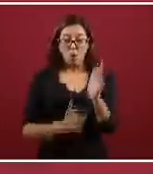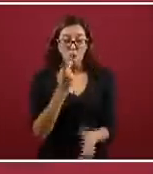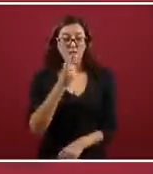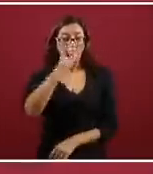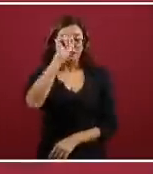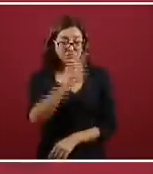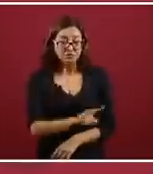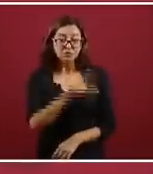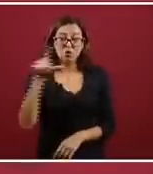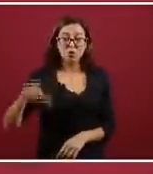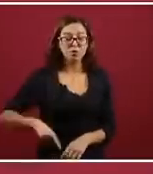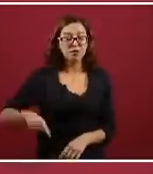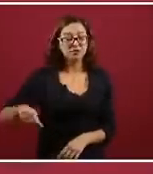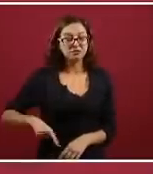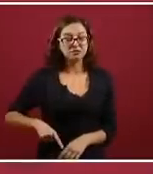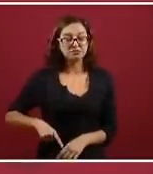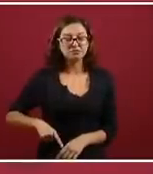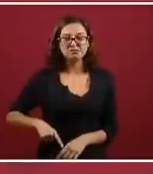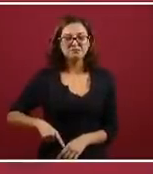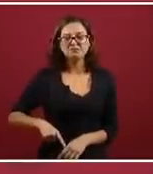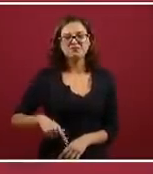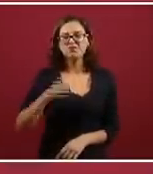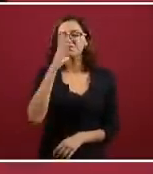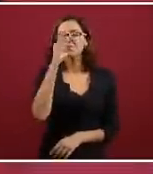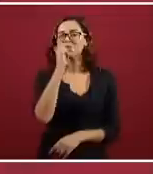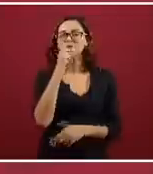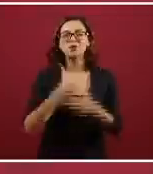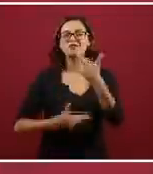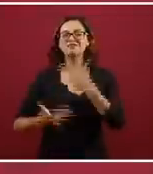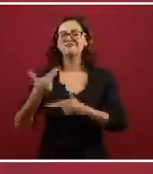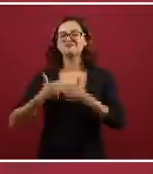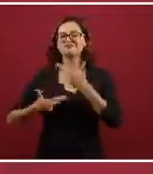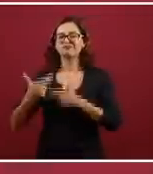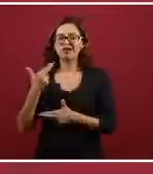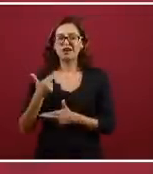dar marcha atrás a lo que va a quedar